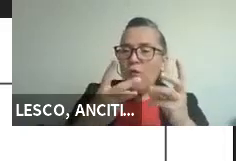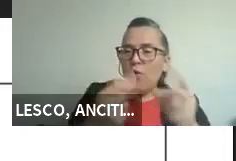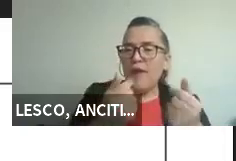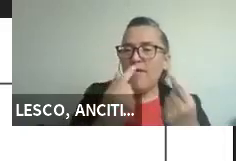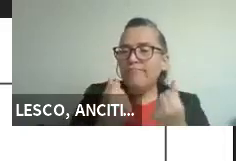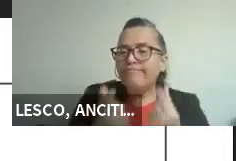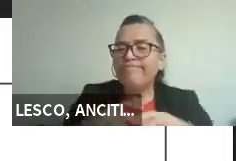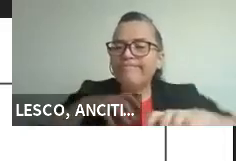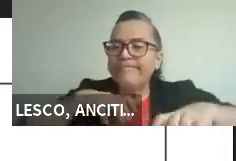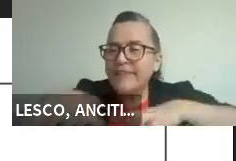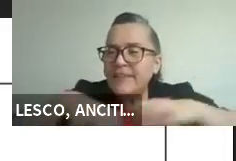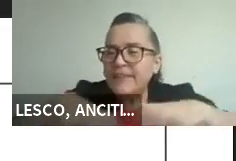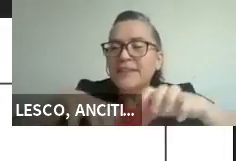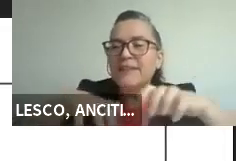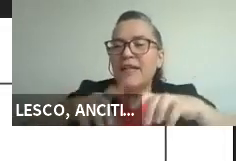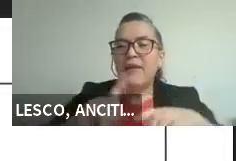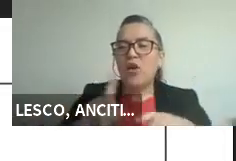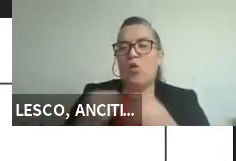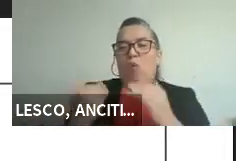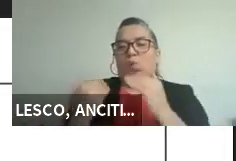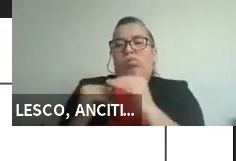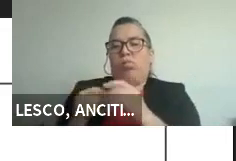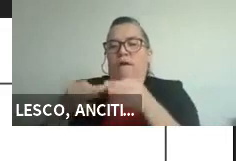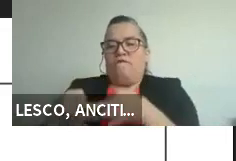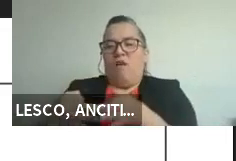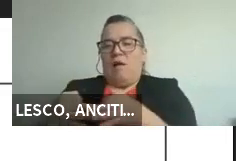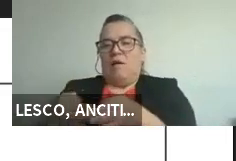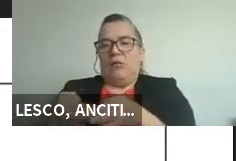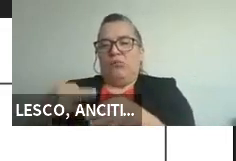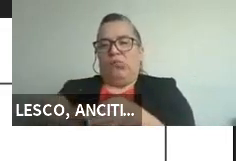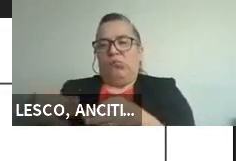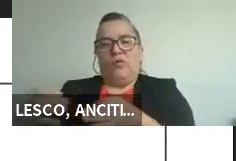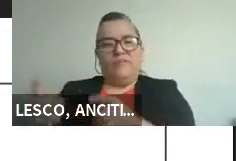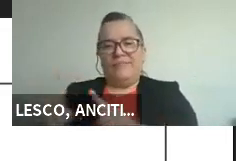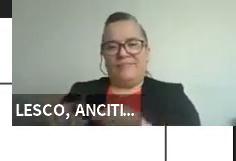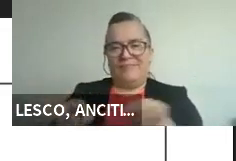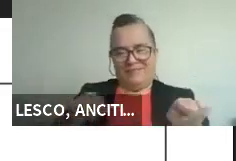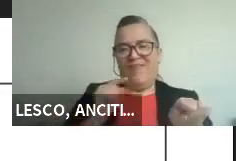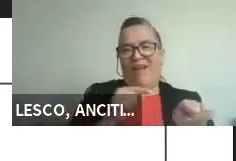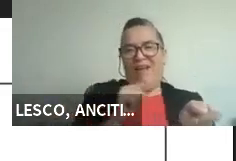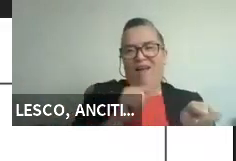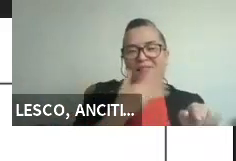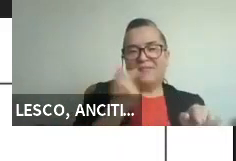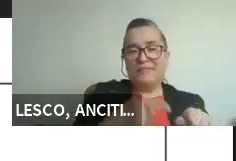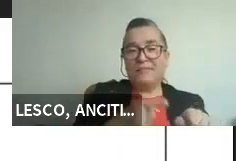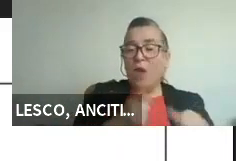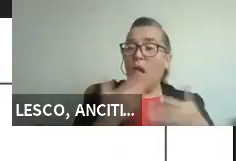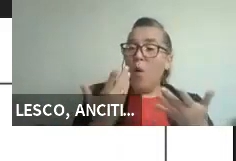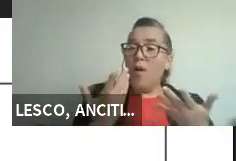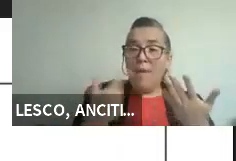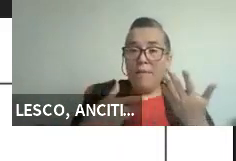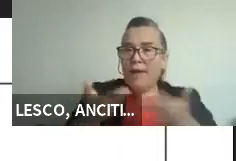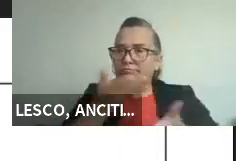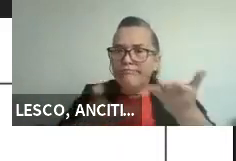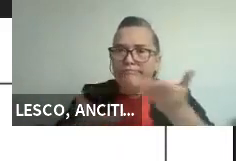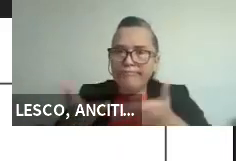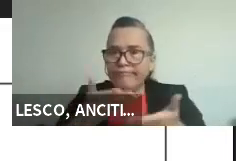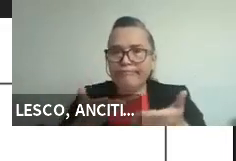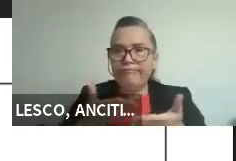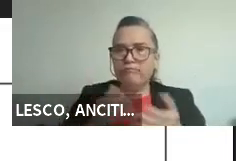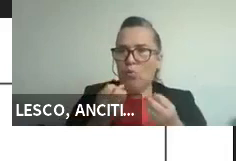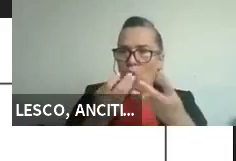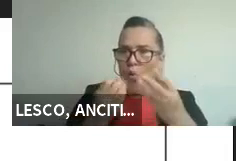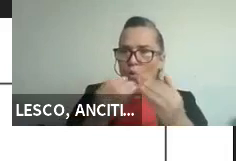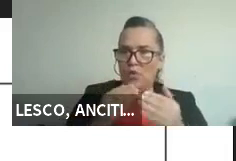dinámica y no tanto rígida y formalista ahora bien para tener una interlocución productiva y horizontal